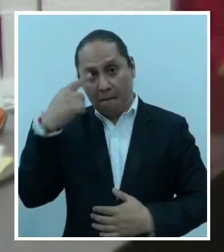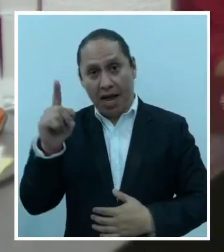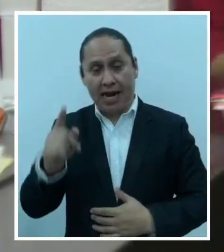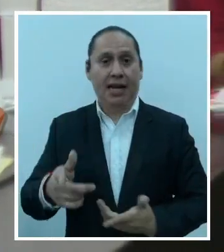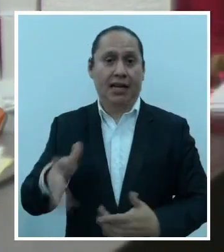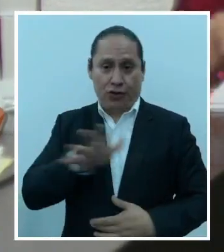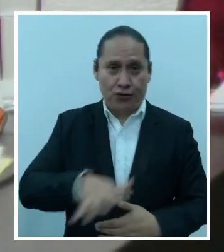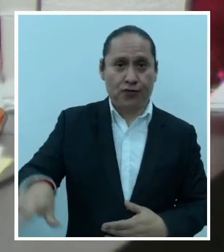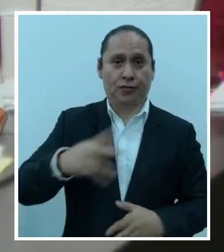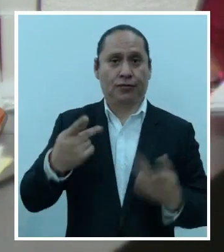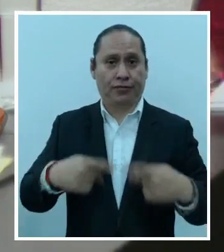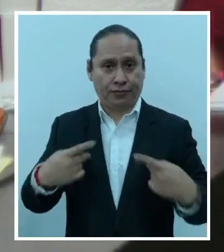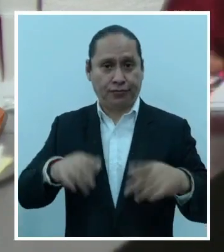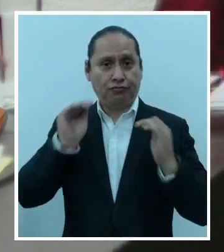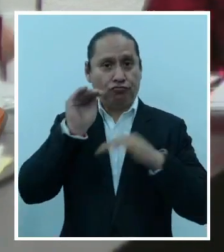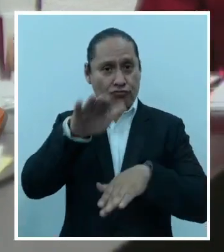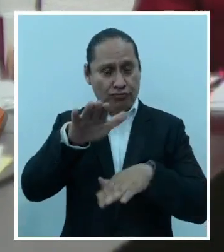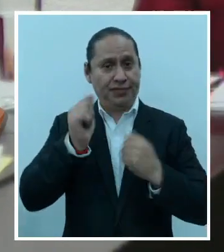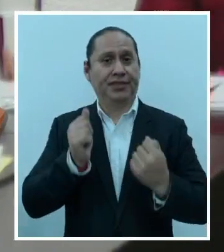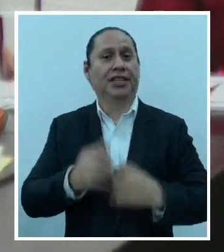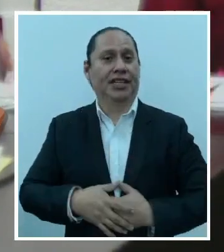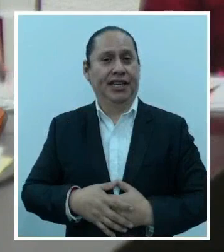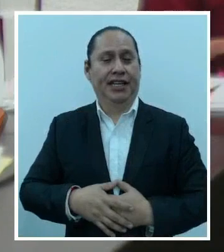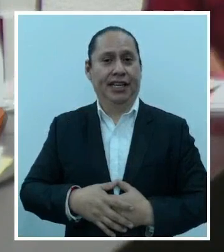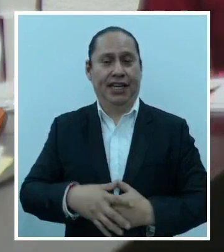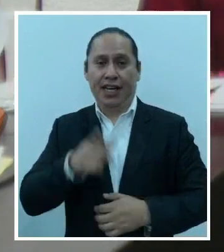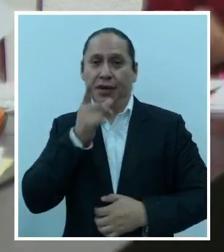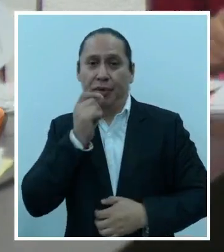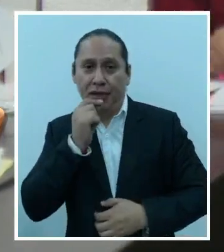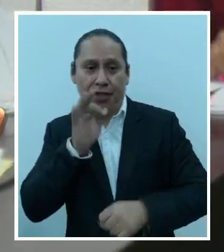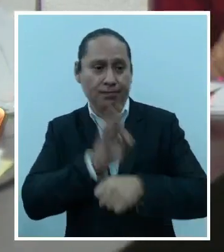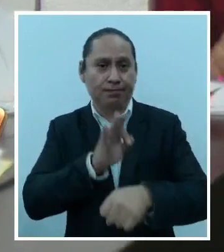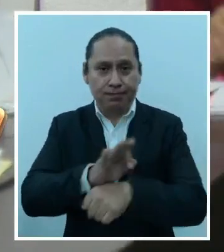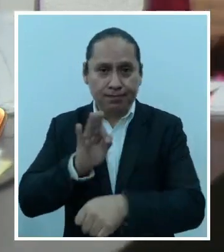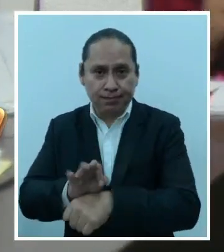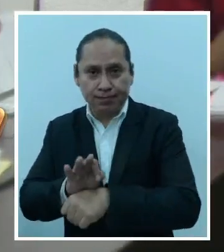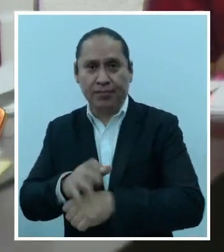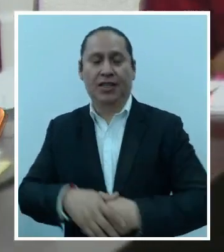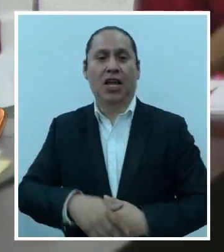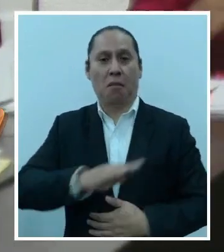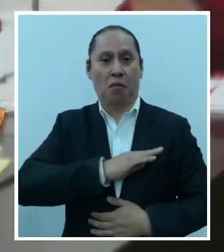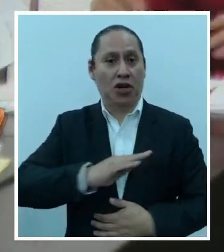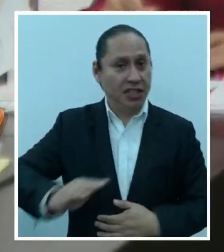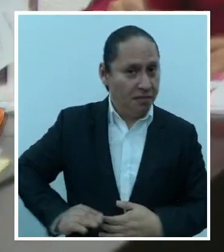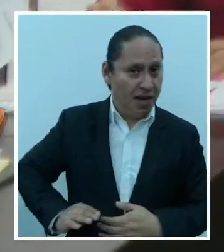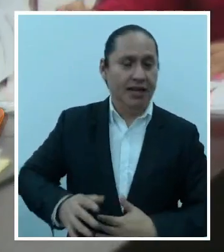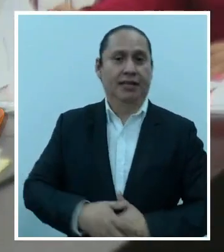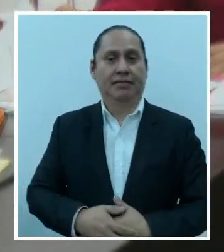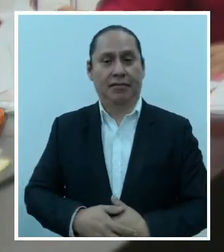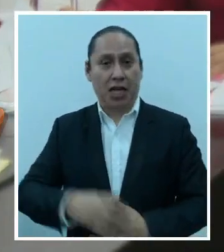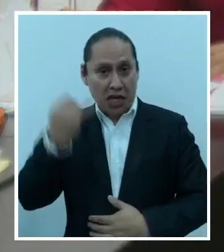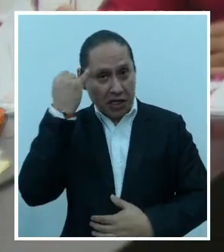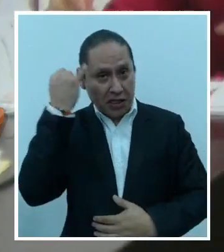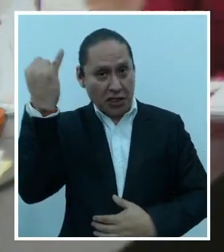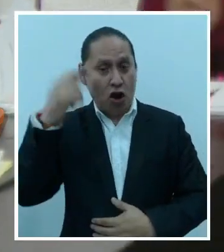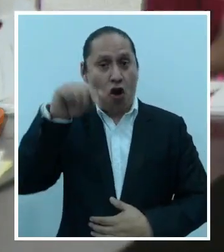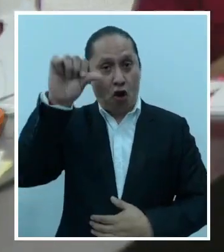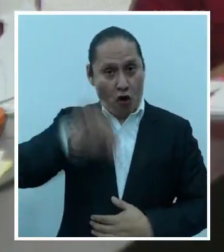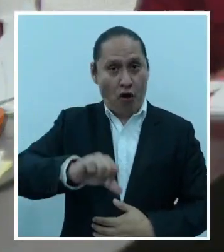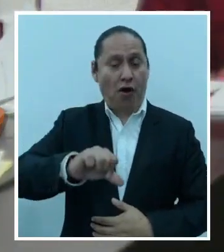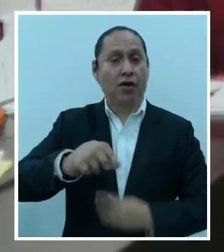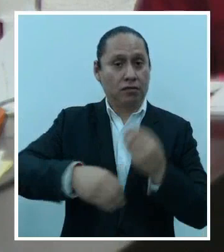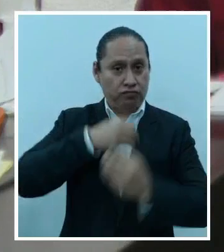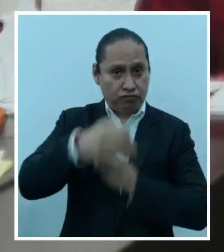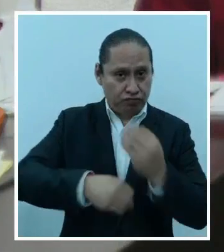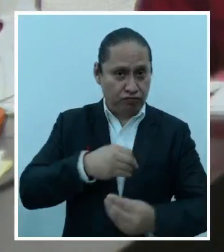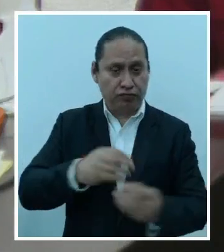elementos sobre todo en seguridad pública Estatal y municipal por ello aplaudo la iniciativa que hoy se discute